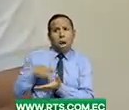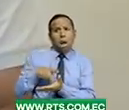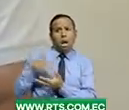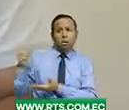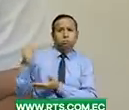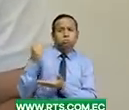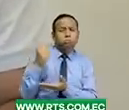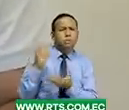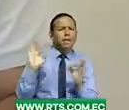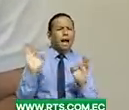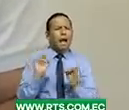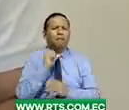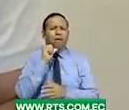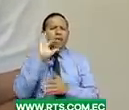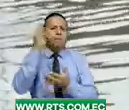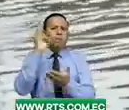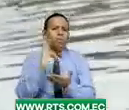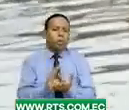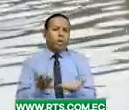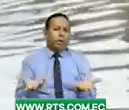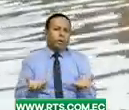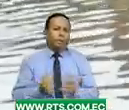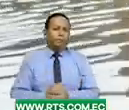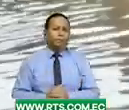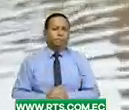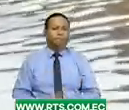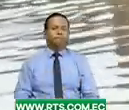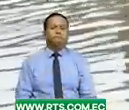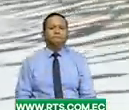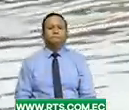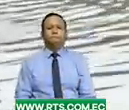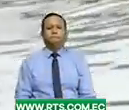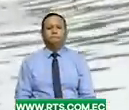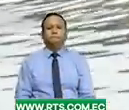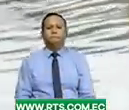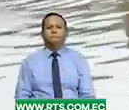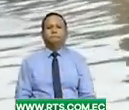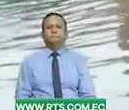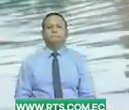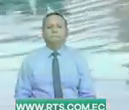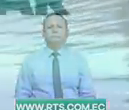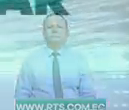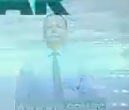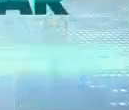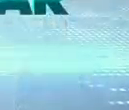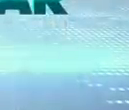tener el presupuesto necesario. Informó Maite Morán.